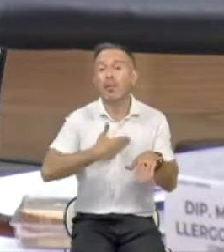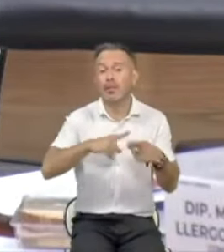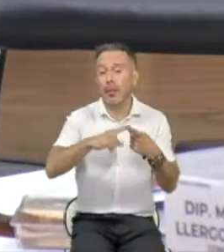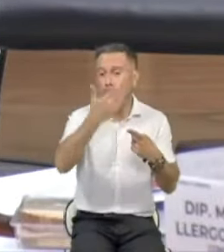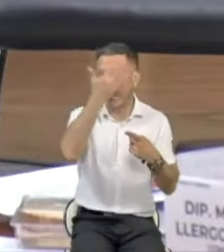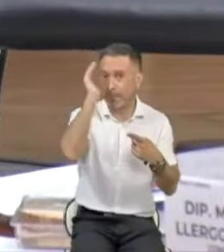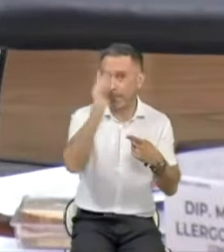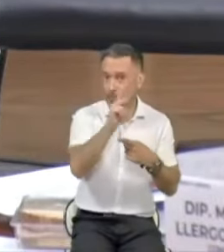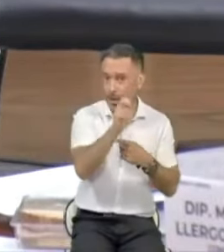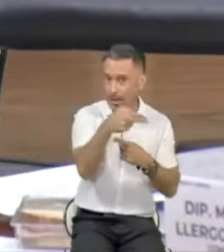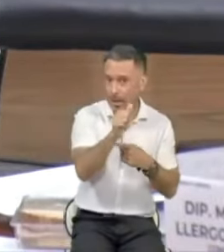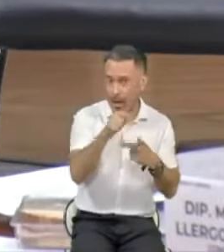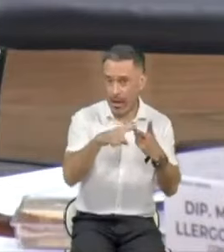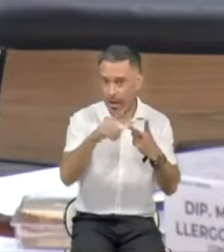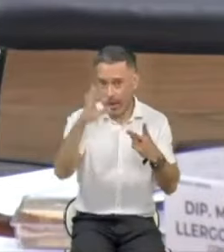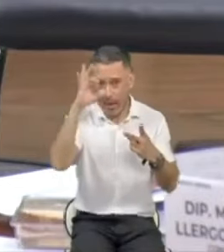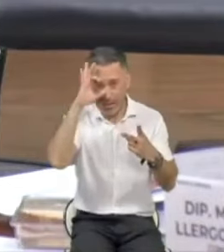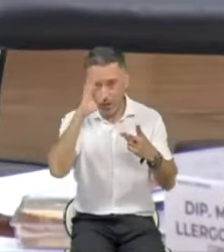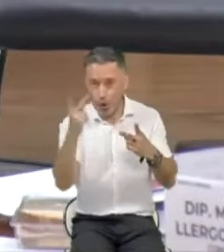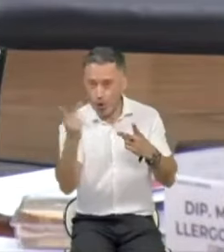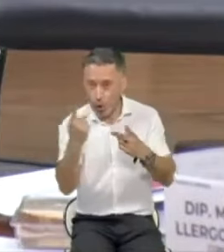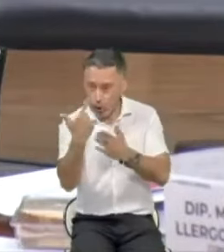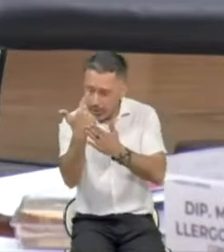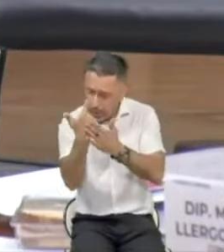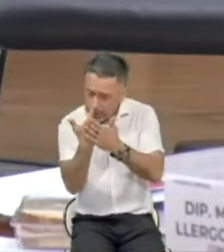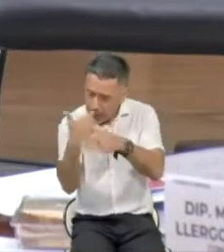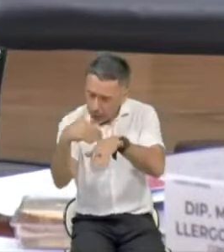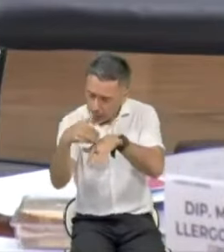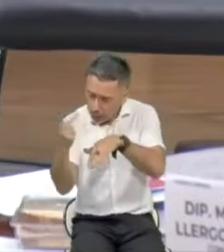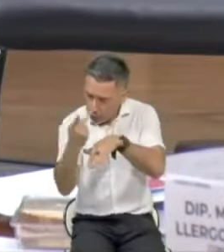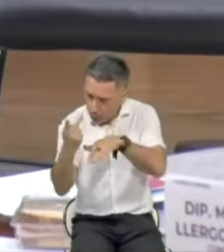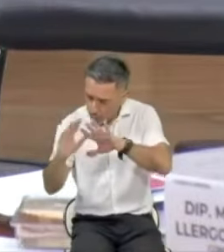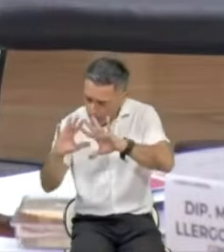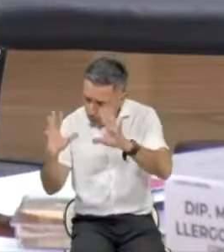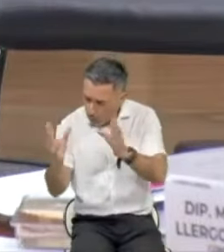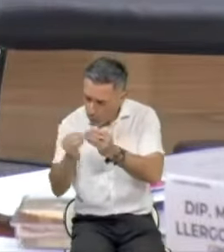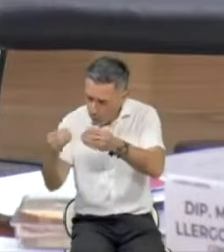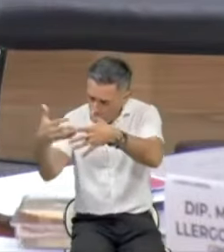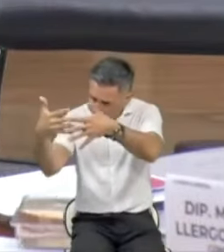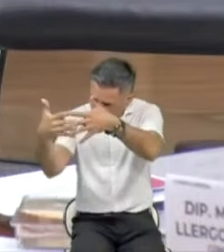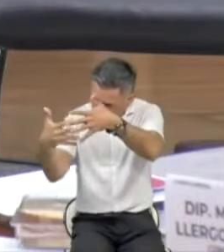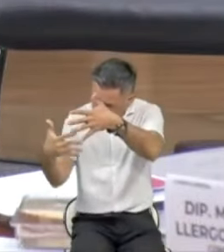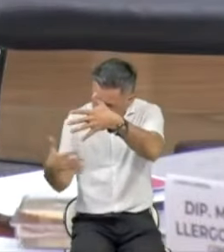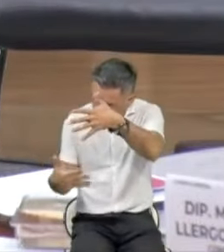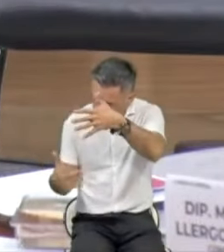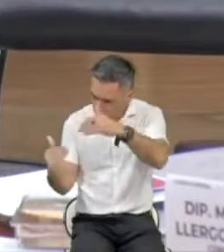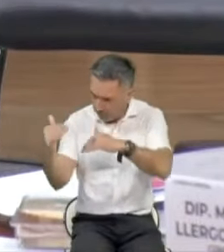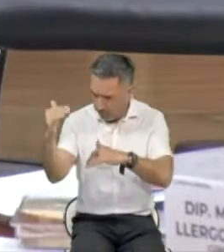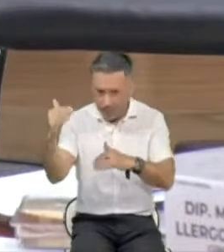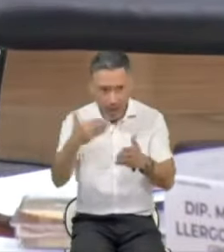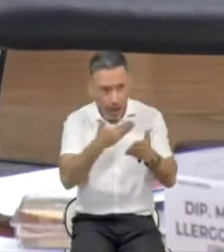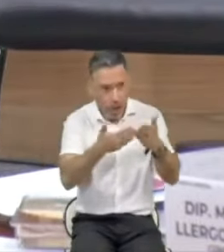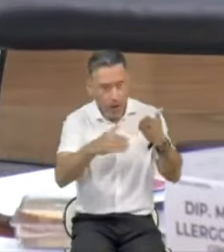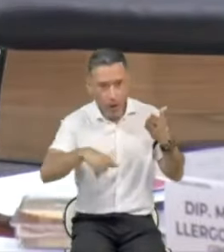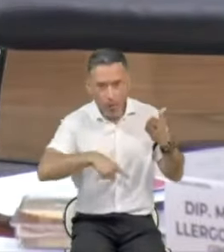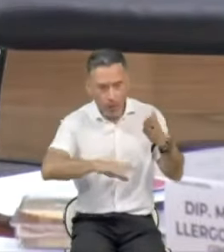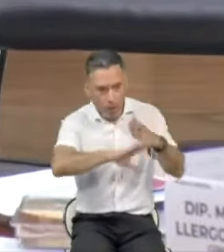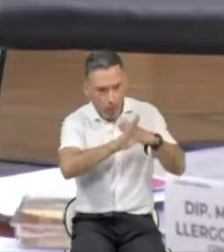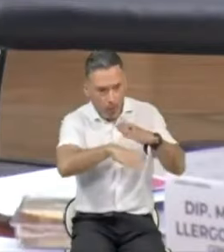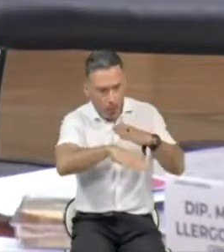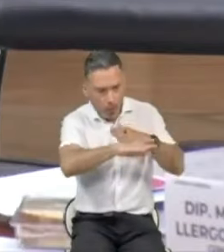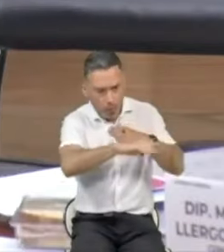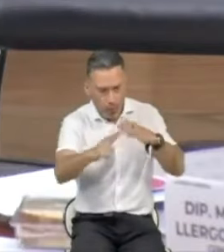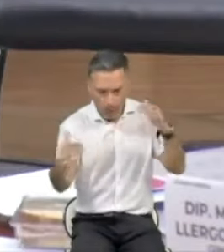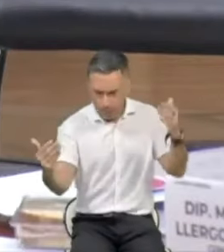siquiera juntos rebasan la cantidad de muertes que ha tenido el actual gobierno yo no sé cómo se